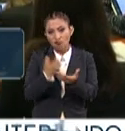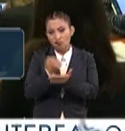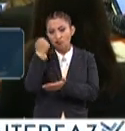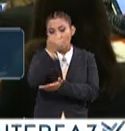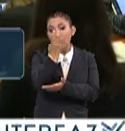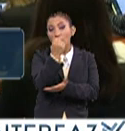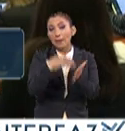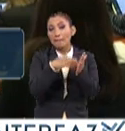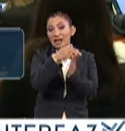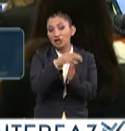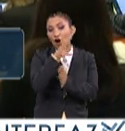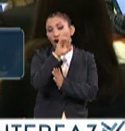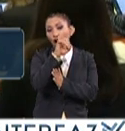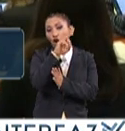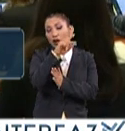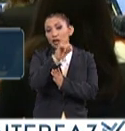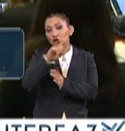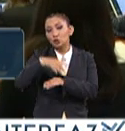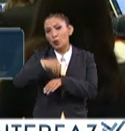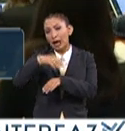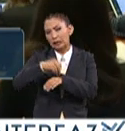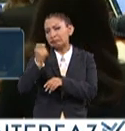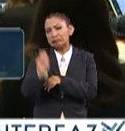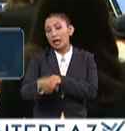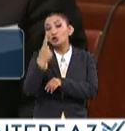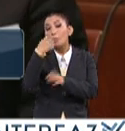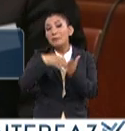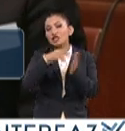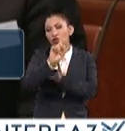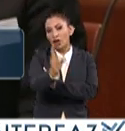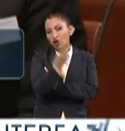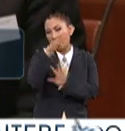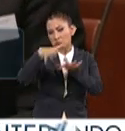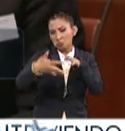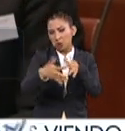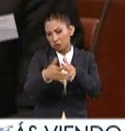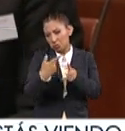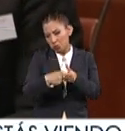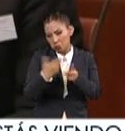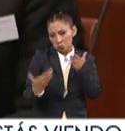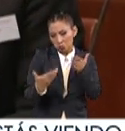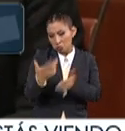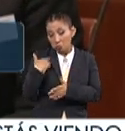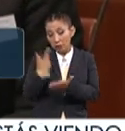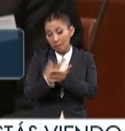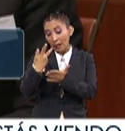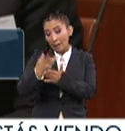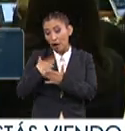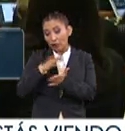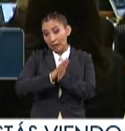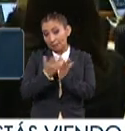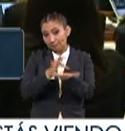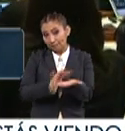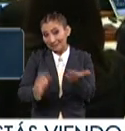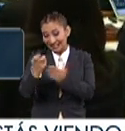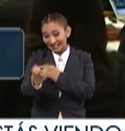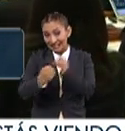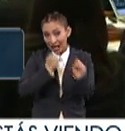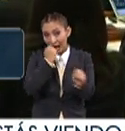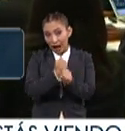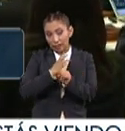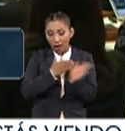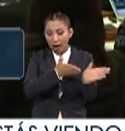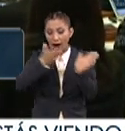cantidad de 9 millones de coronas suecas, es decir, $1 millón aproximadamente. El galardón de literatura de este año